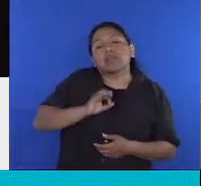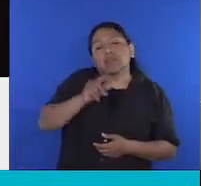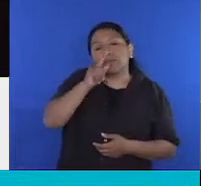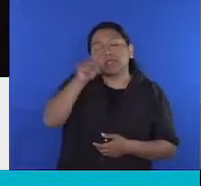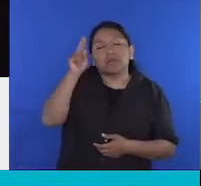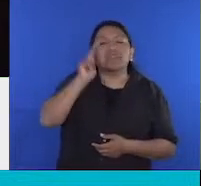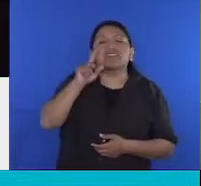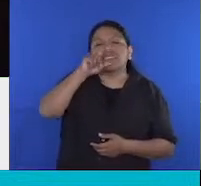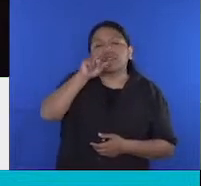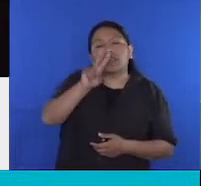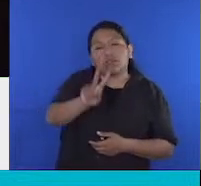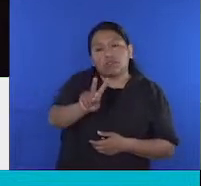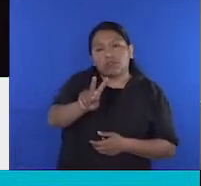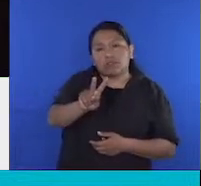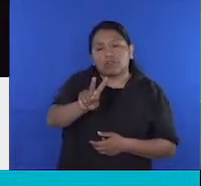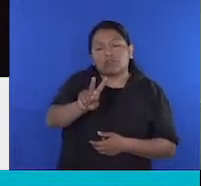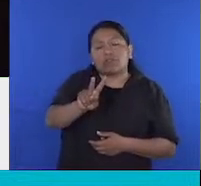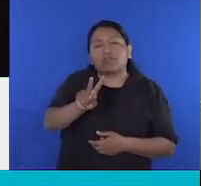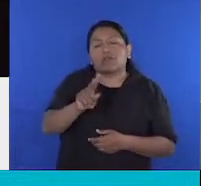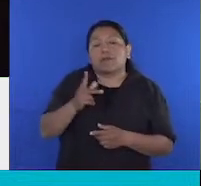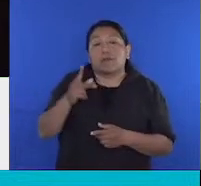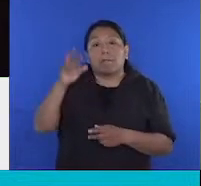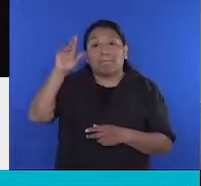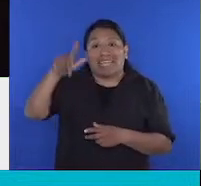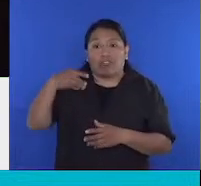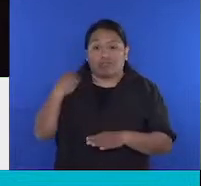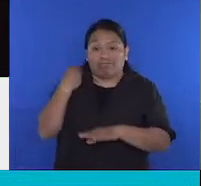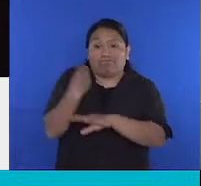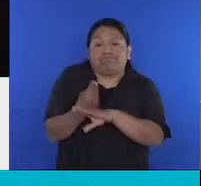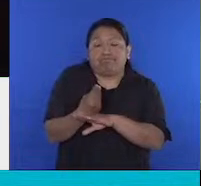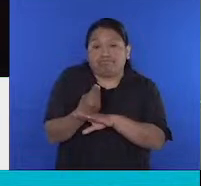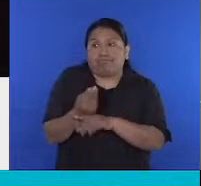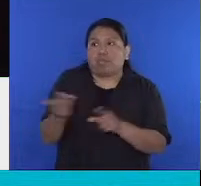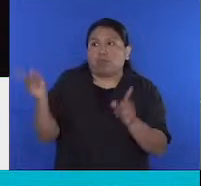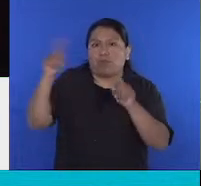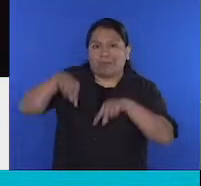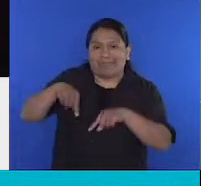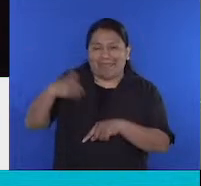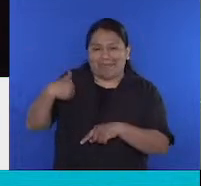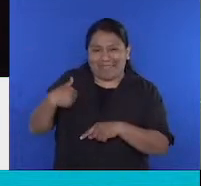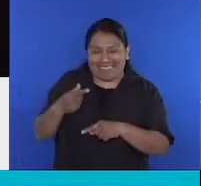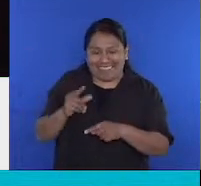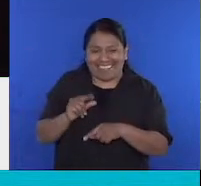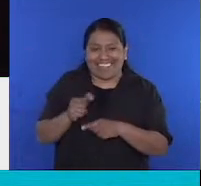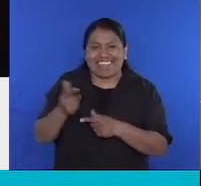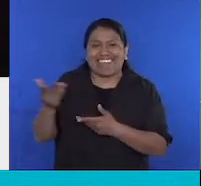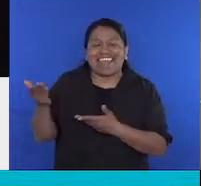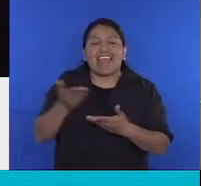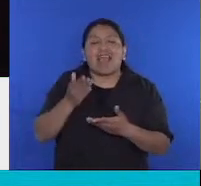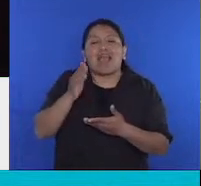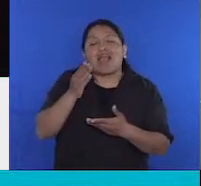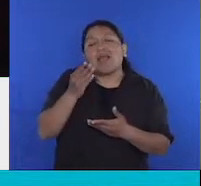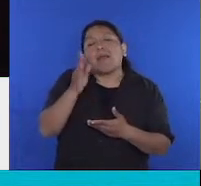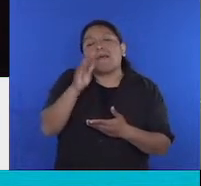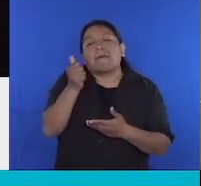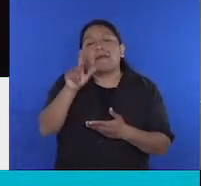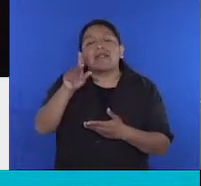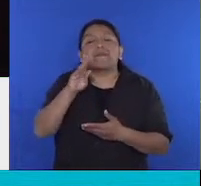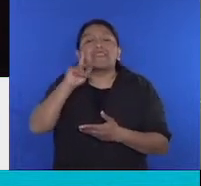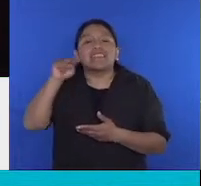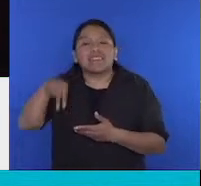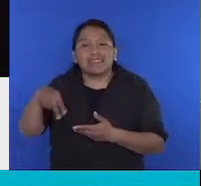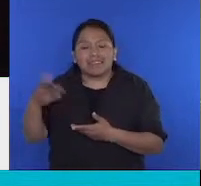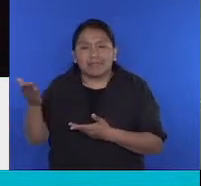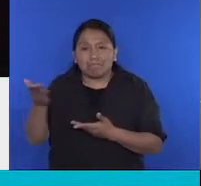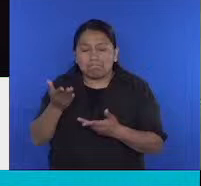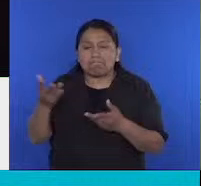recién llegado Perón de regreso al país, recibe a Balbín, y en esa recepción se cuenta o